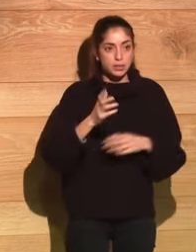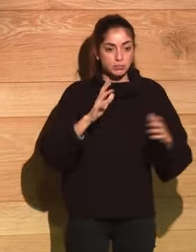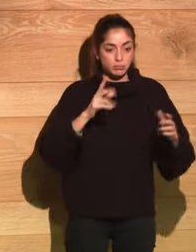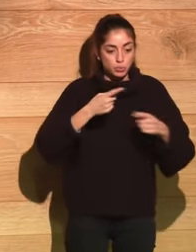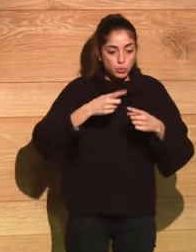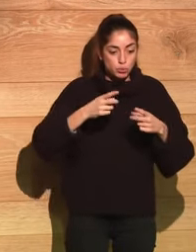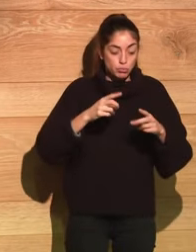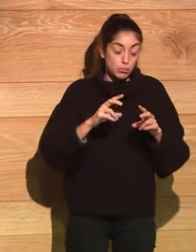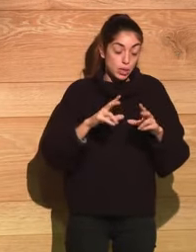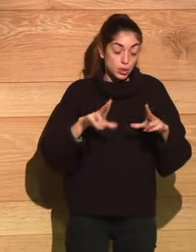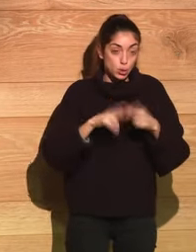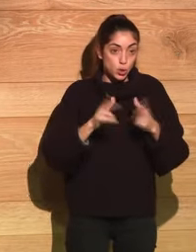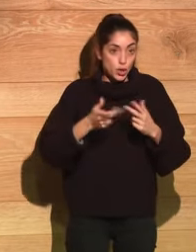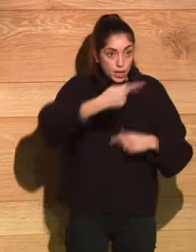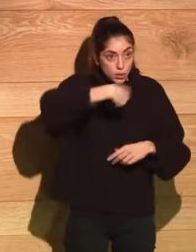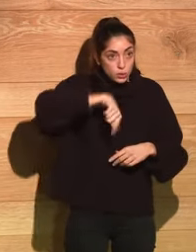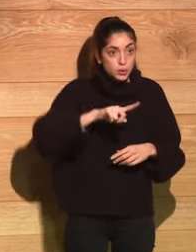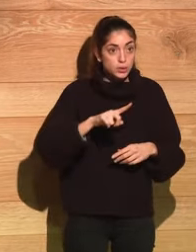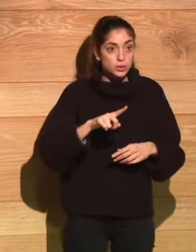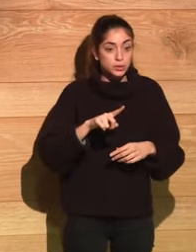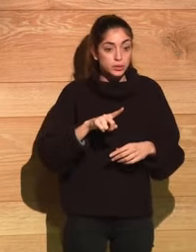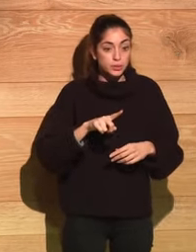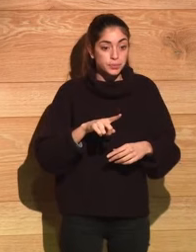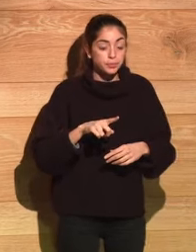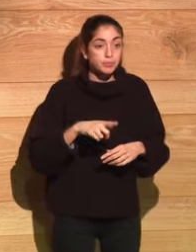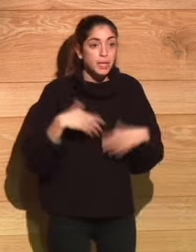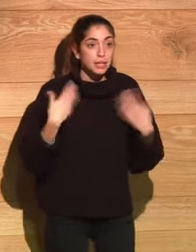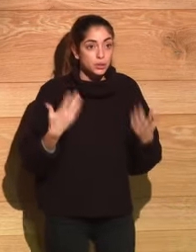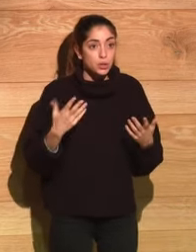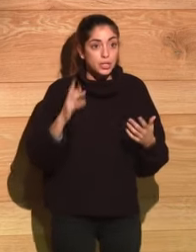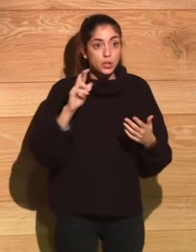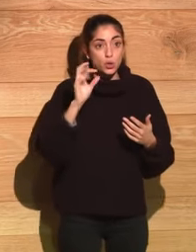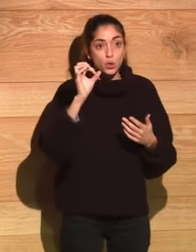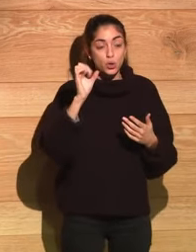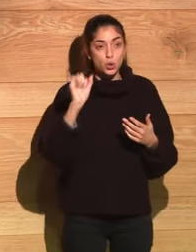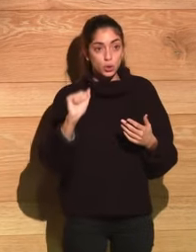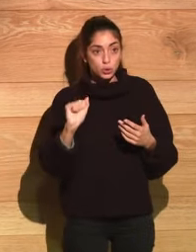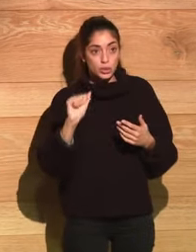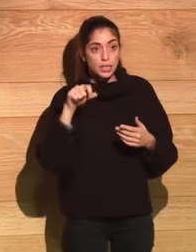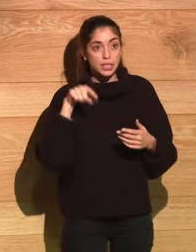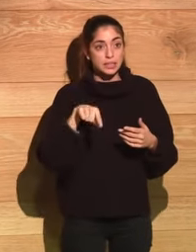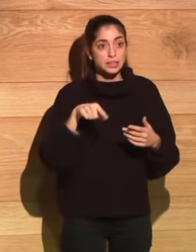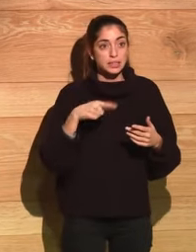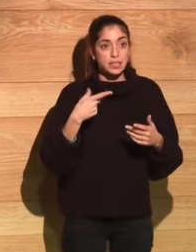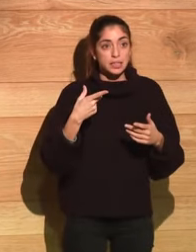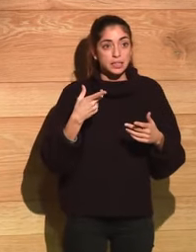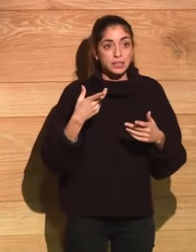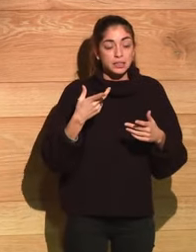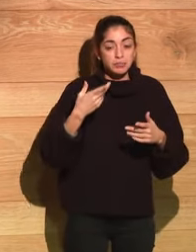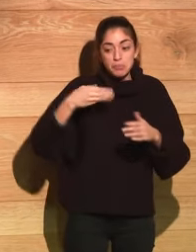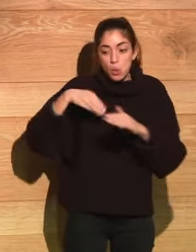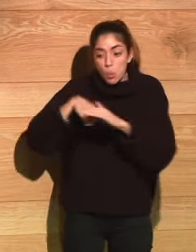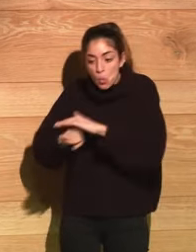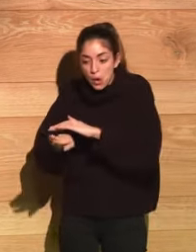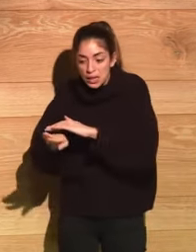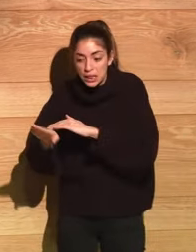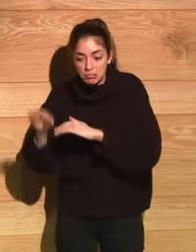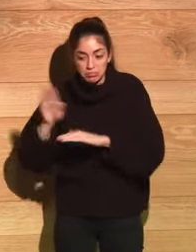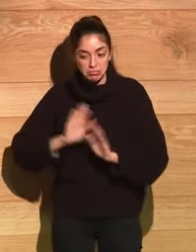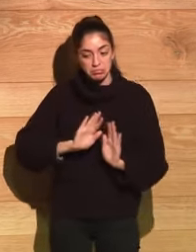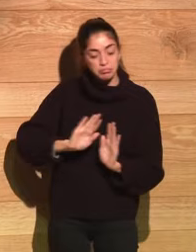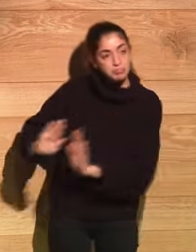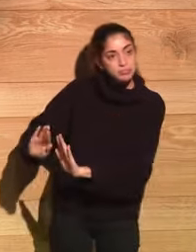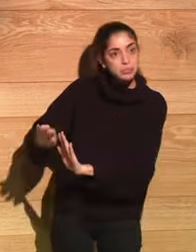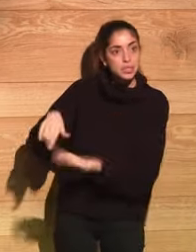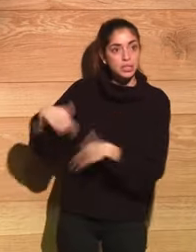de una escritura tan gozosa como es Rosa Chazelle, la hemos dejado acumulando polvo, castigada en un rincón oscuro que ni